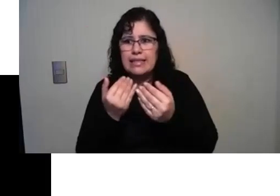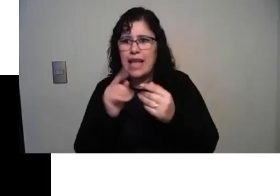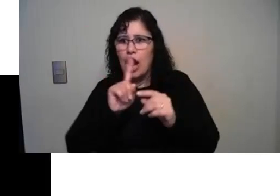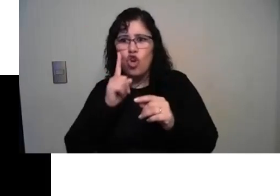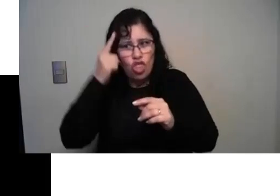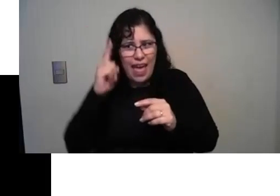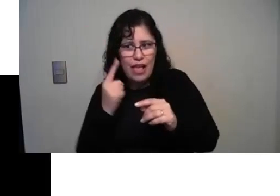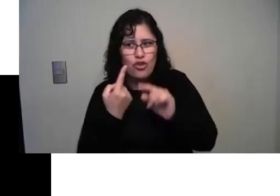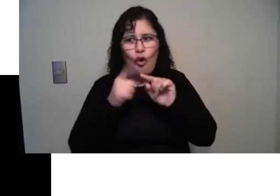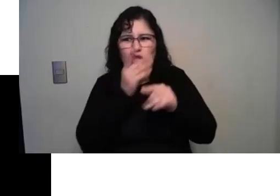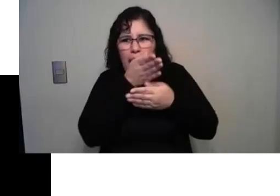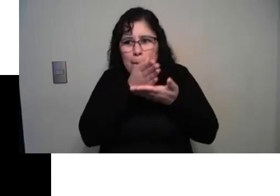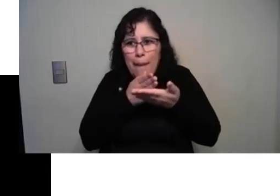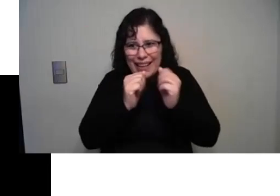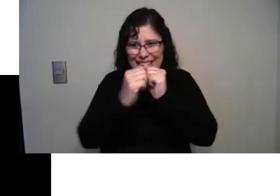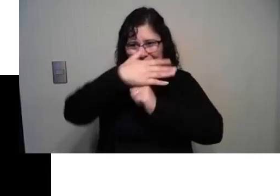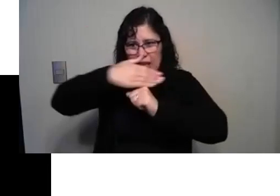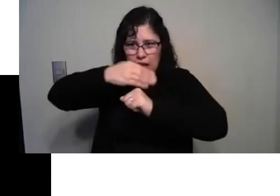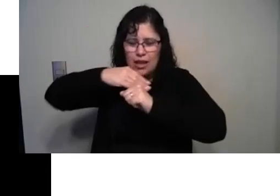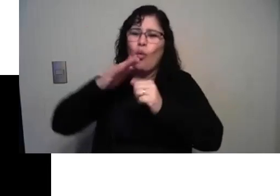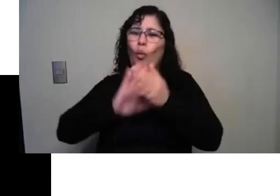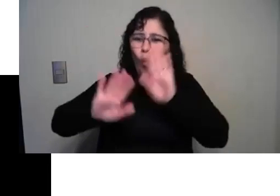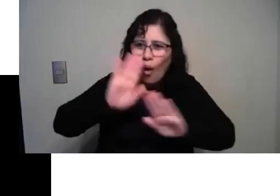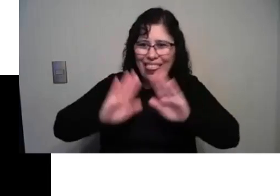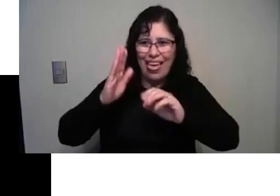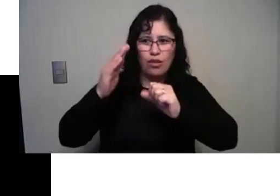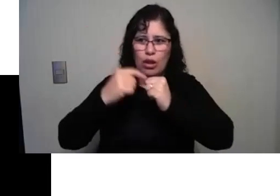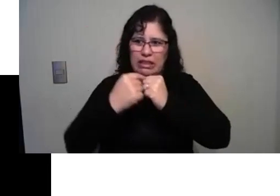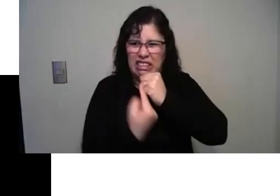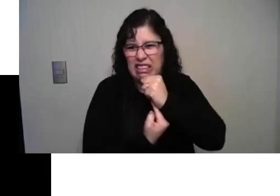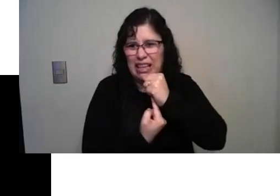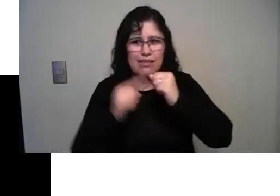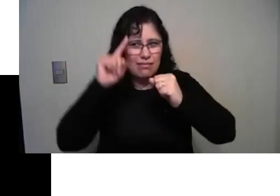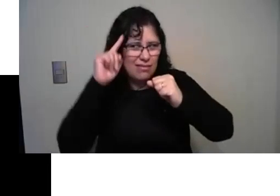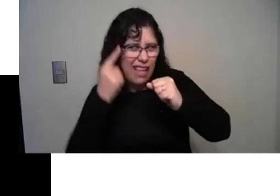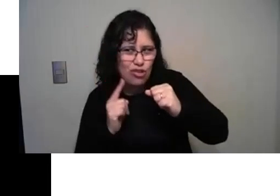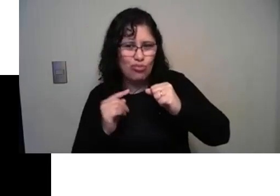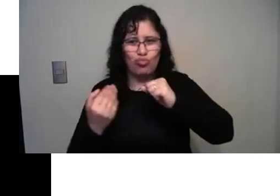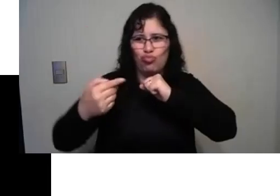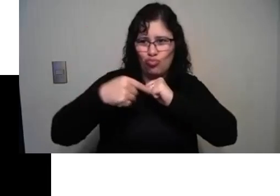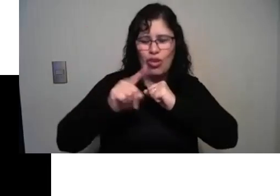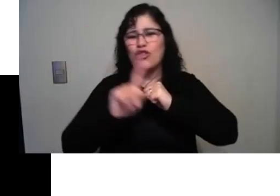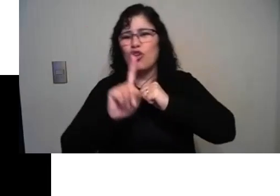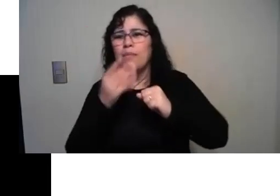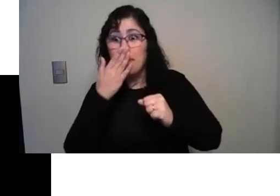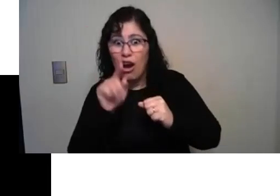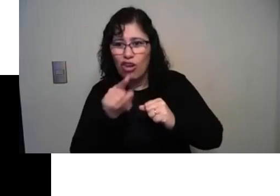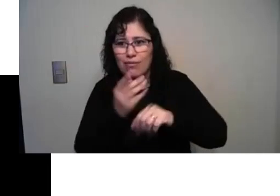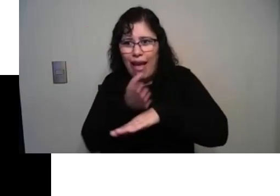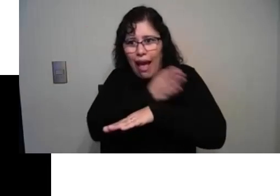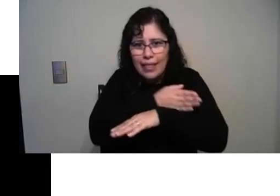indicando el circuito que sigue una vía X, por ejemplo, la vía visual. Y así ellos pueden programar con